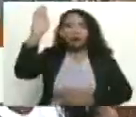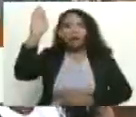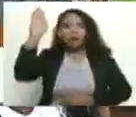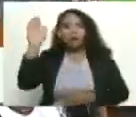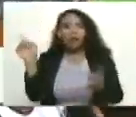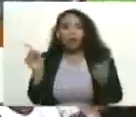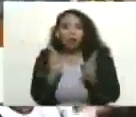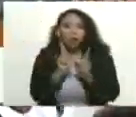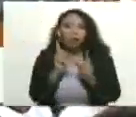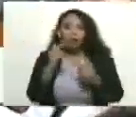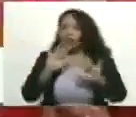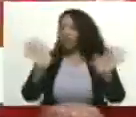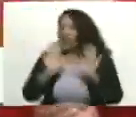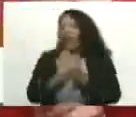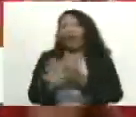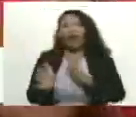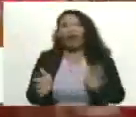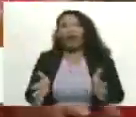Ganamos.